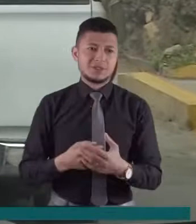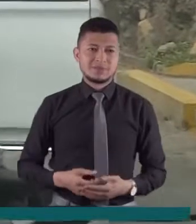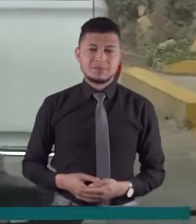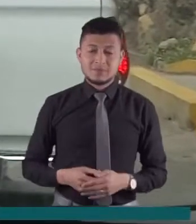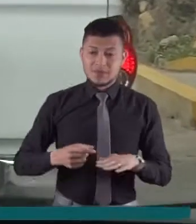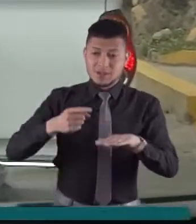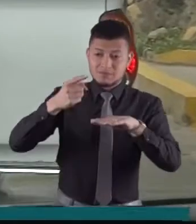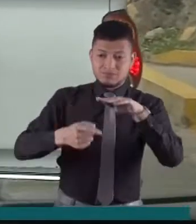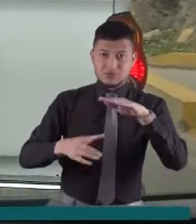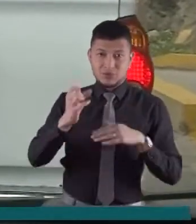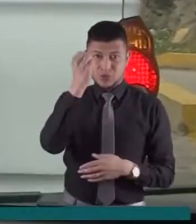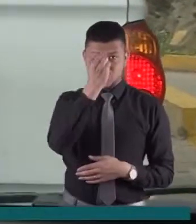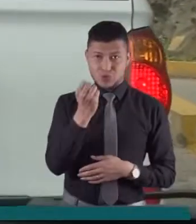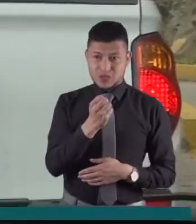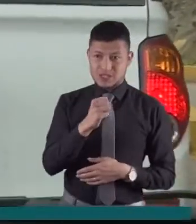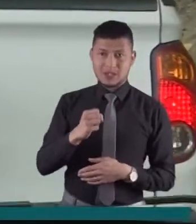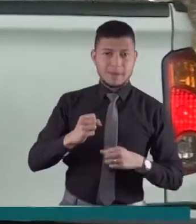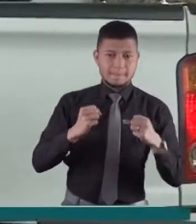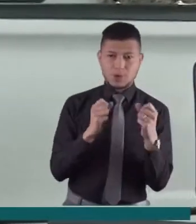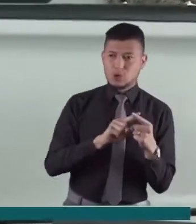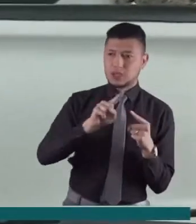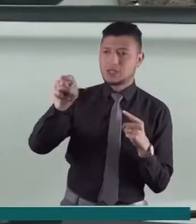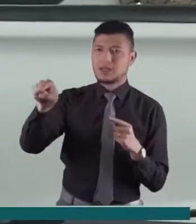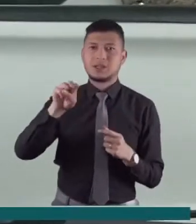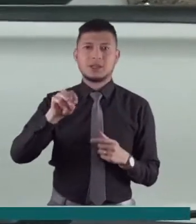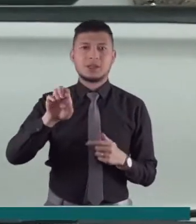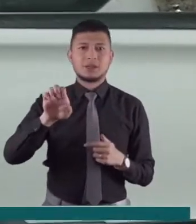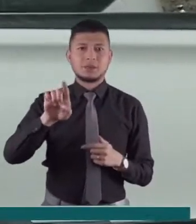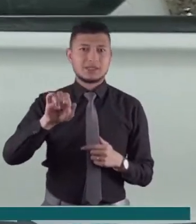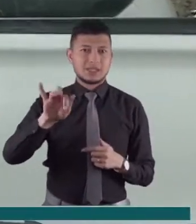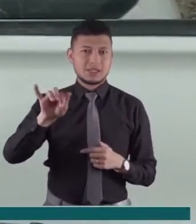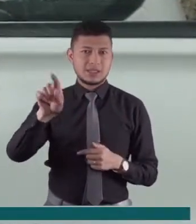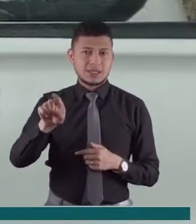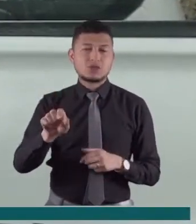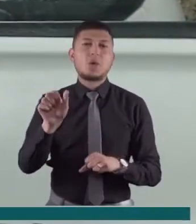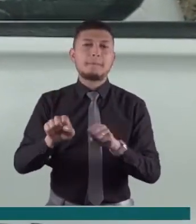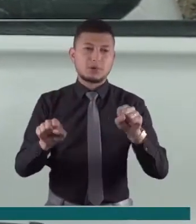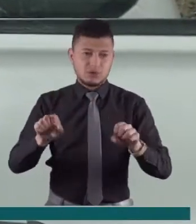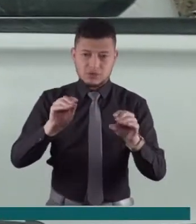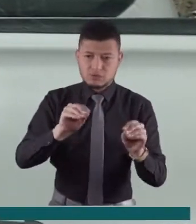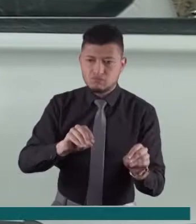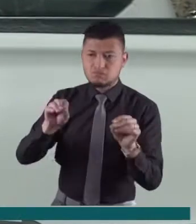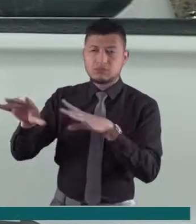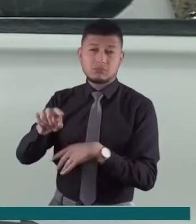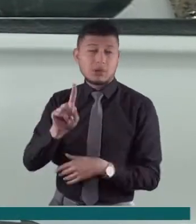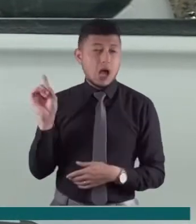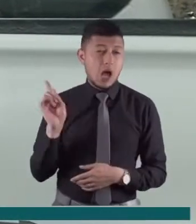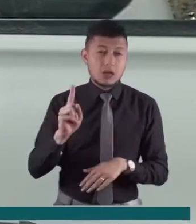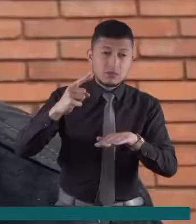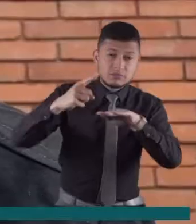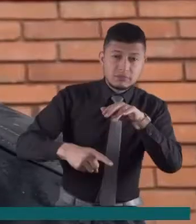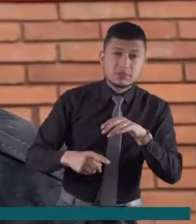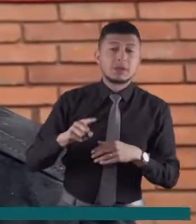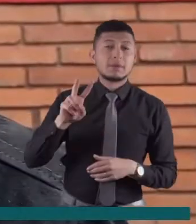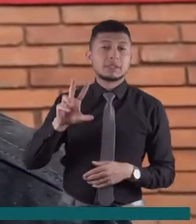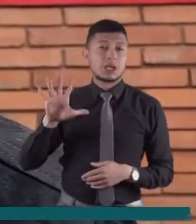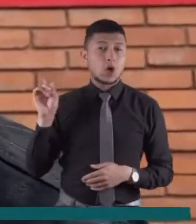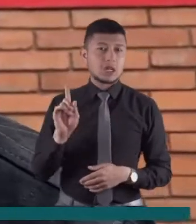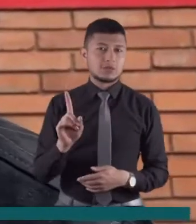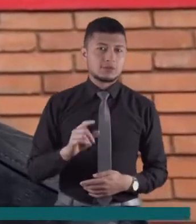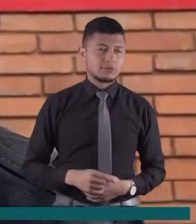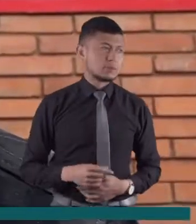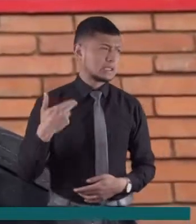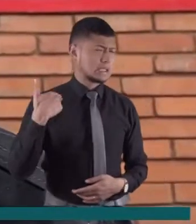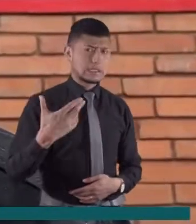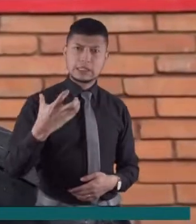nuevo salto en soacha que está ubicado en la vía bogotá visitas podría ser retirado el lugar donde ha estado por 25 años 20 años de